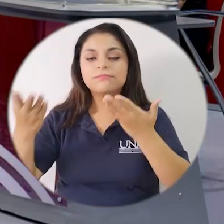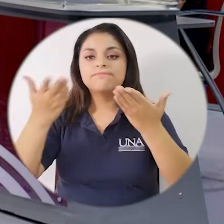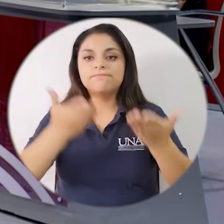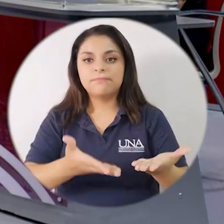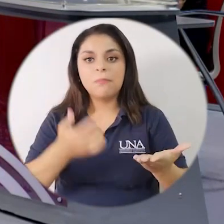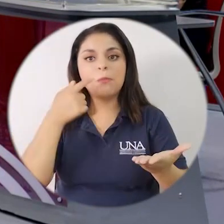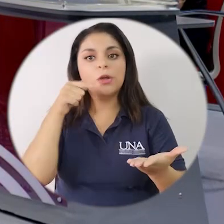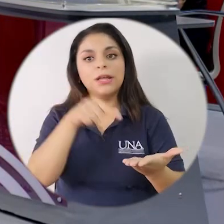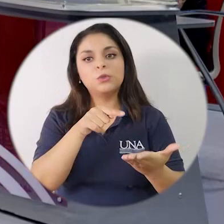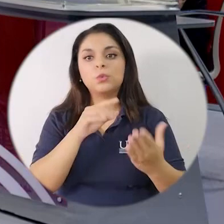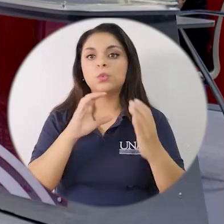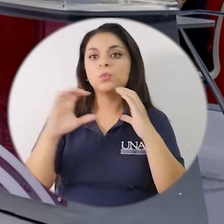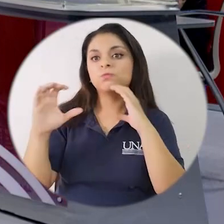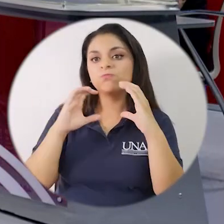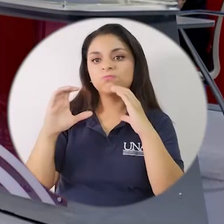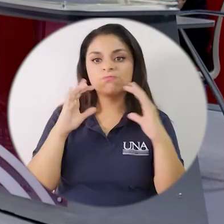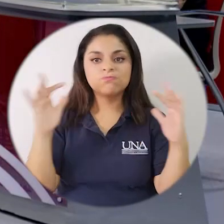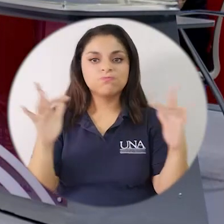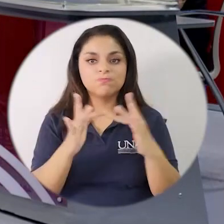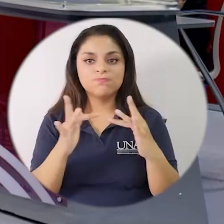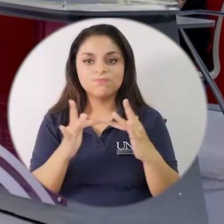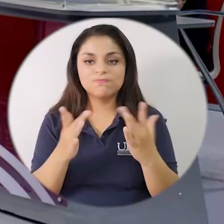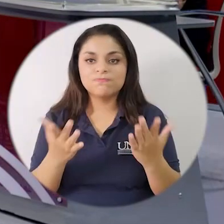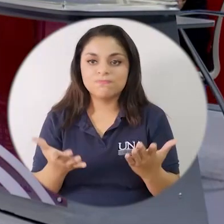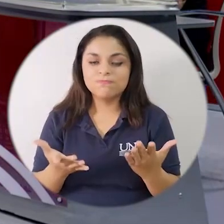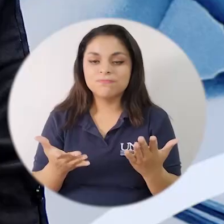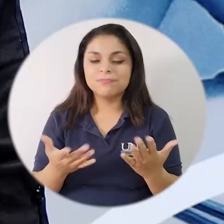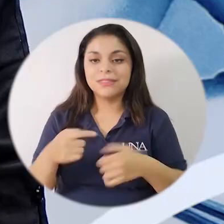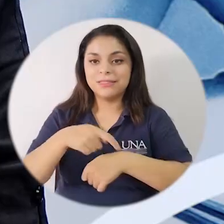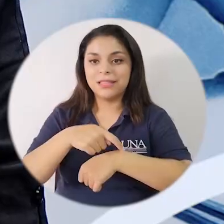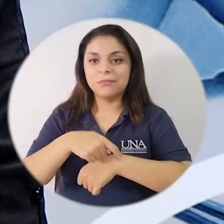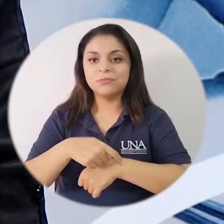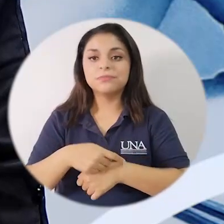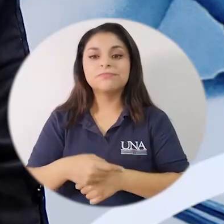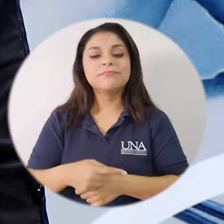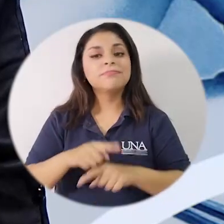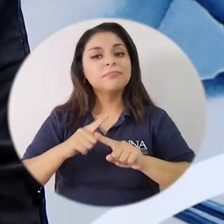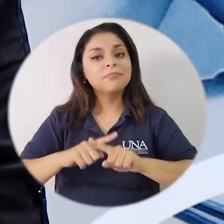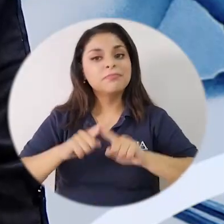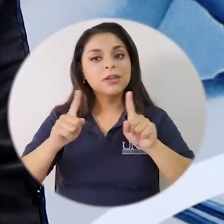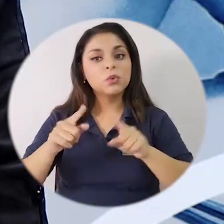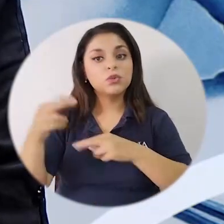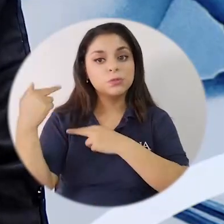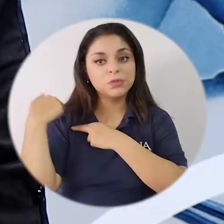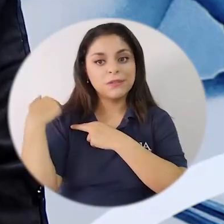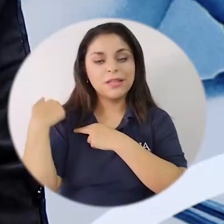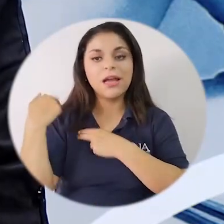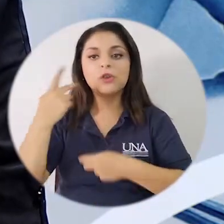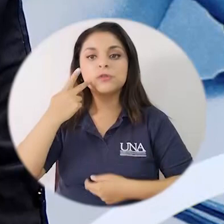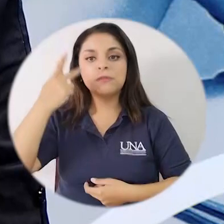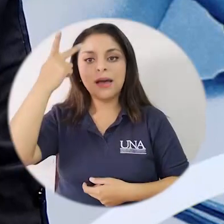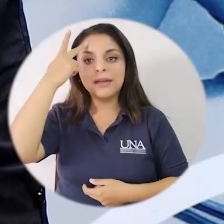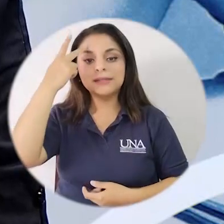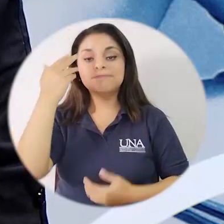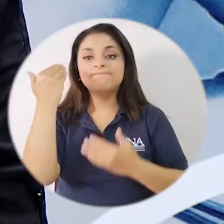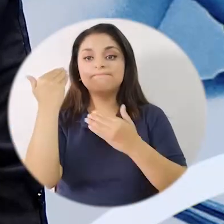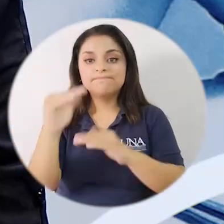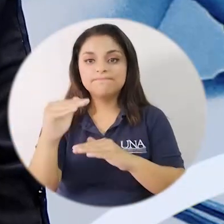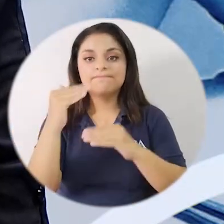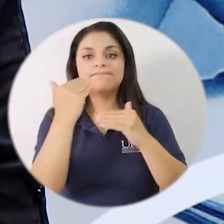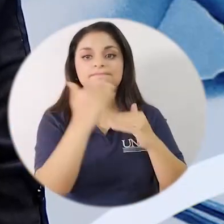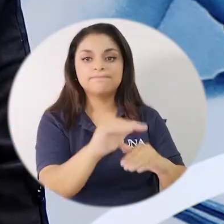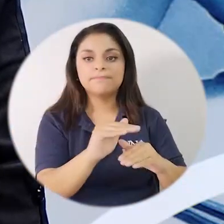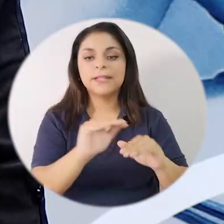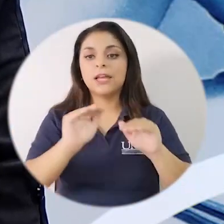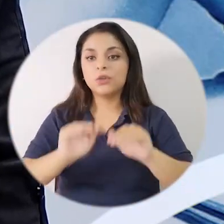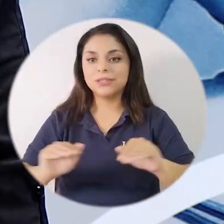porque es lo que nos ha mantenido en comunicación, sí, durante este tiempo, es responsabilidad de los padres ponerle límites a